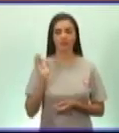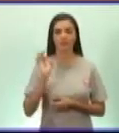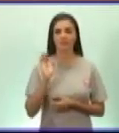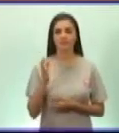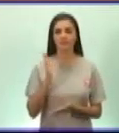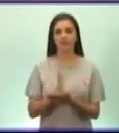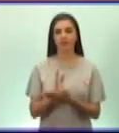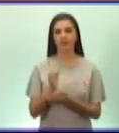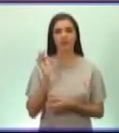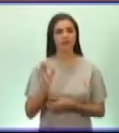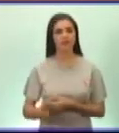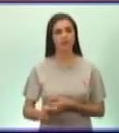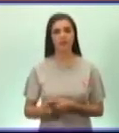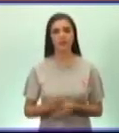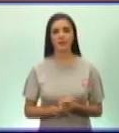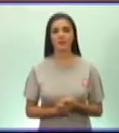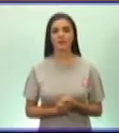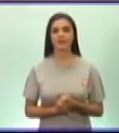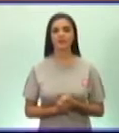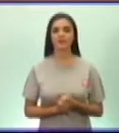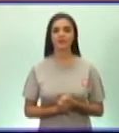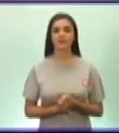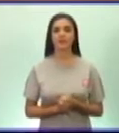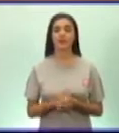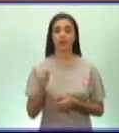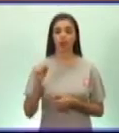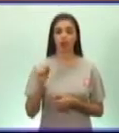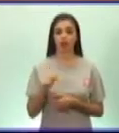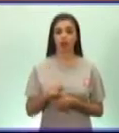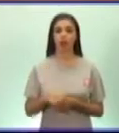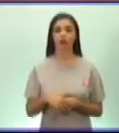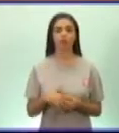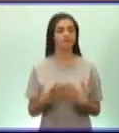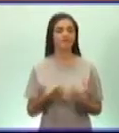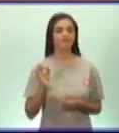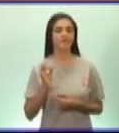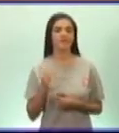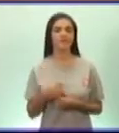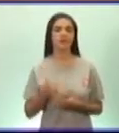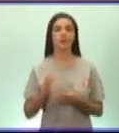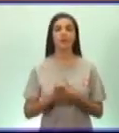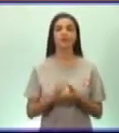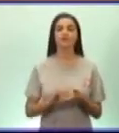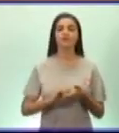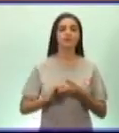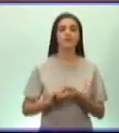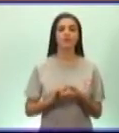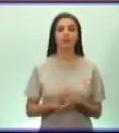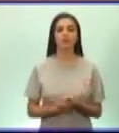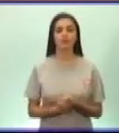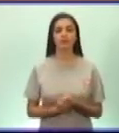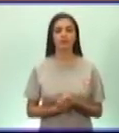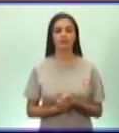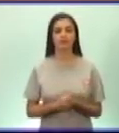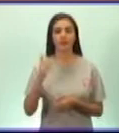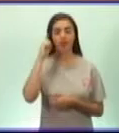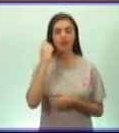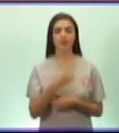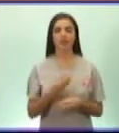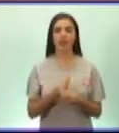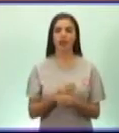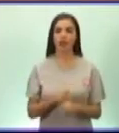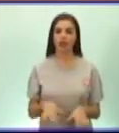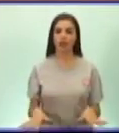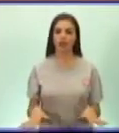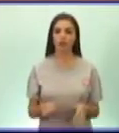seguir compartiendo las orientaciones referidas a las ciencias naturales. Quería comenzar